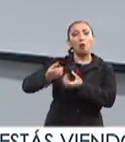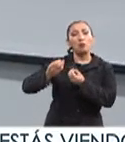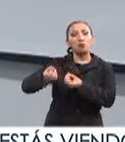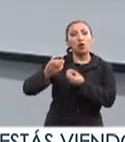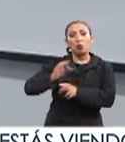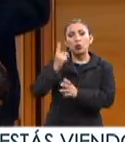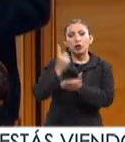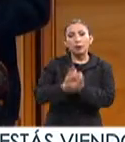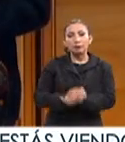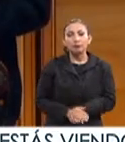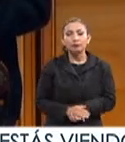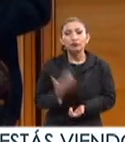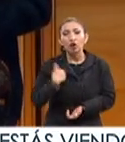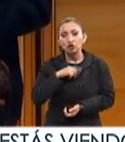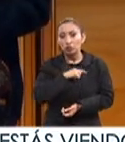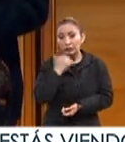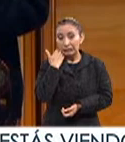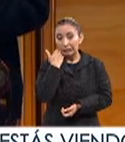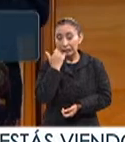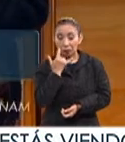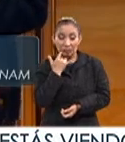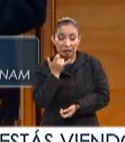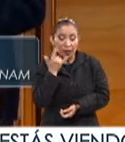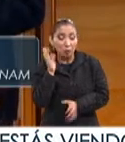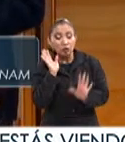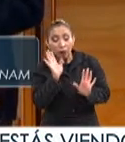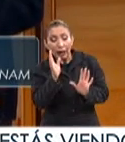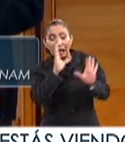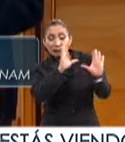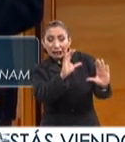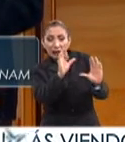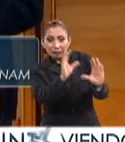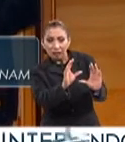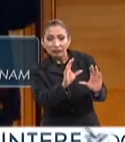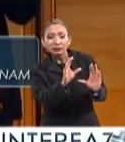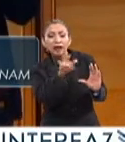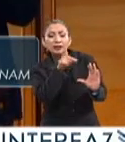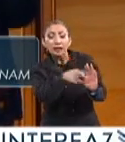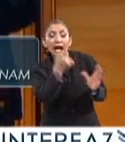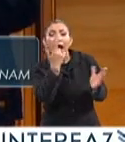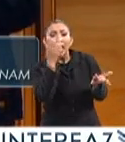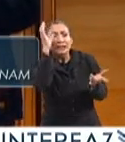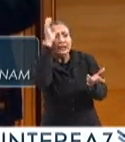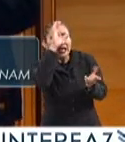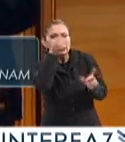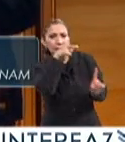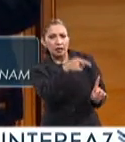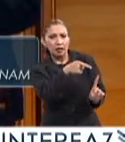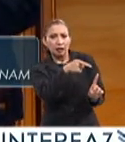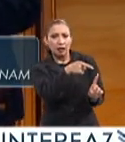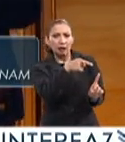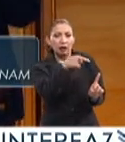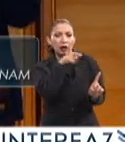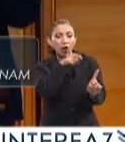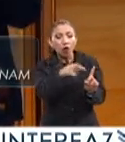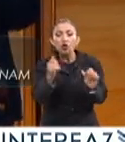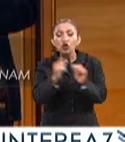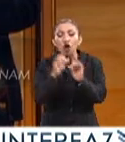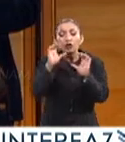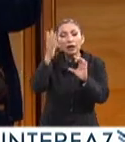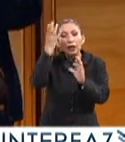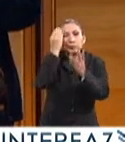el conocimiento. Nosotros procuramos la enseñanza en la ciencia, con